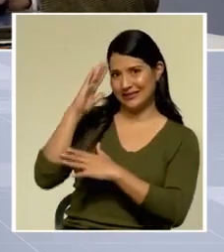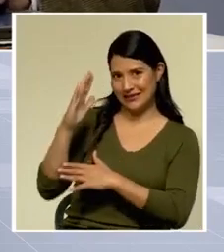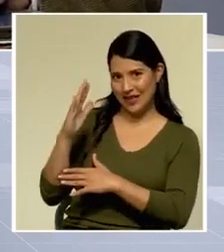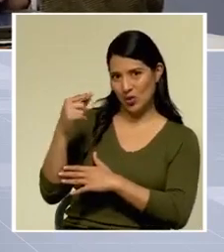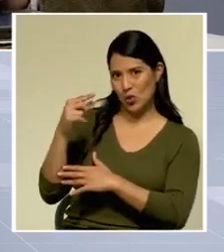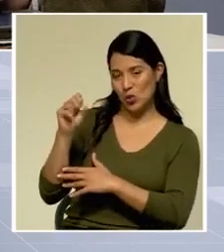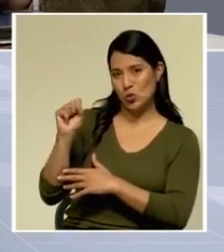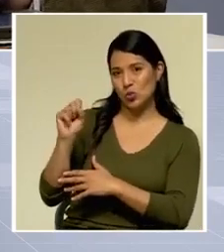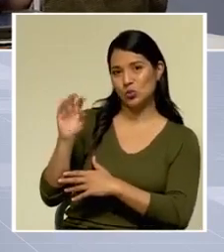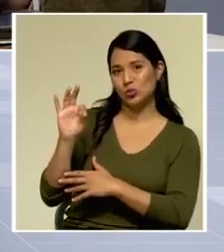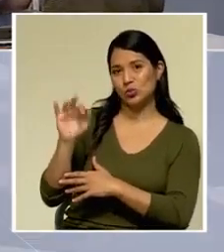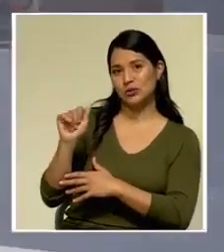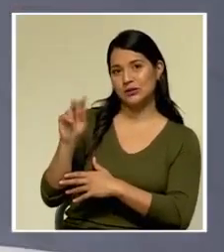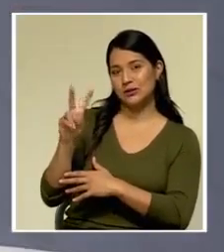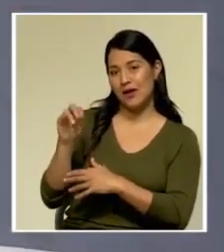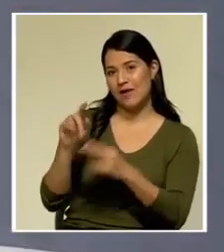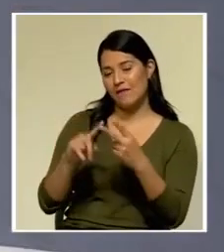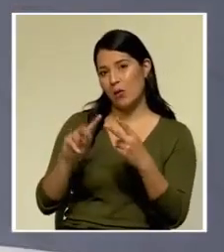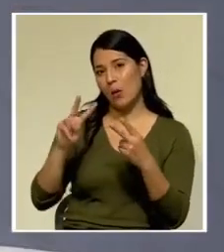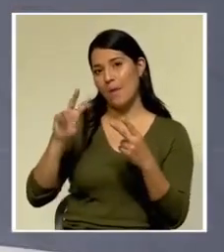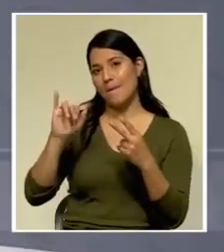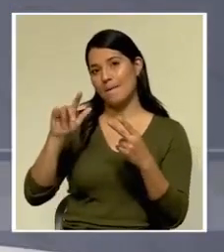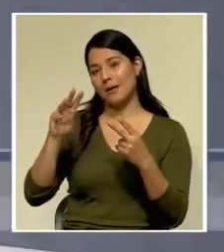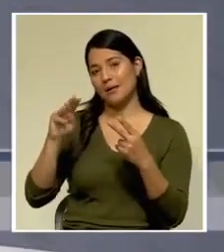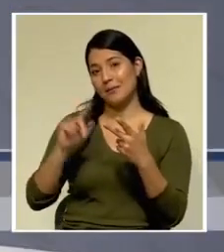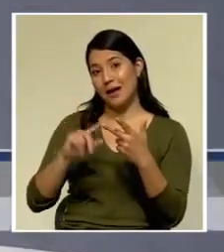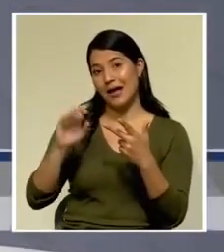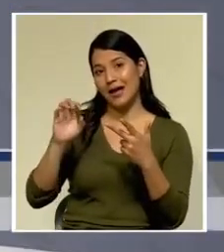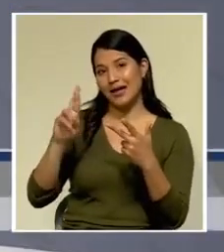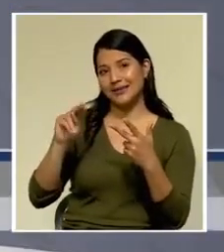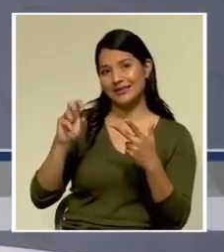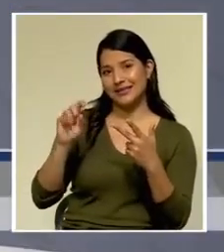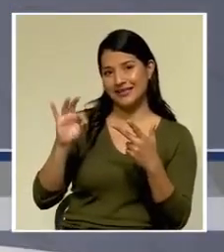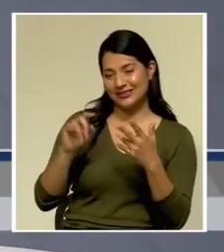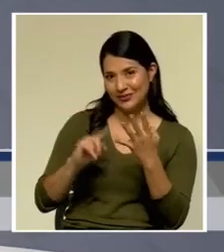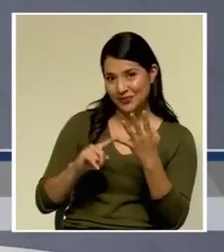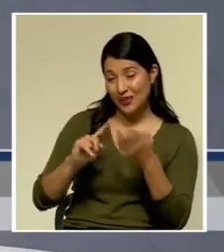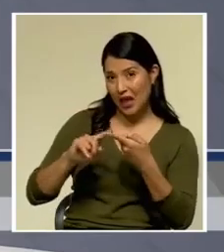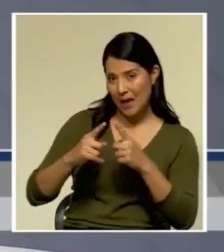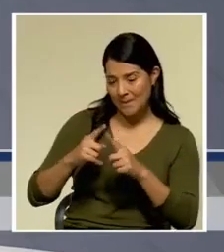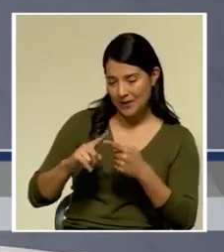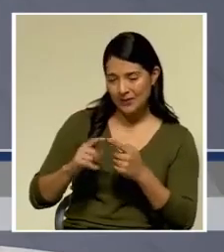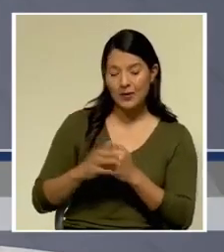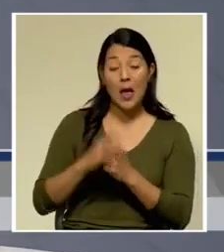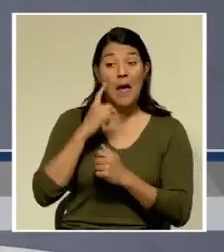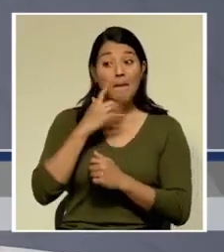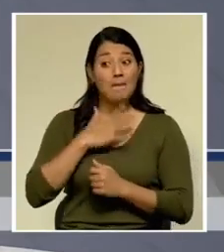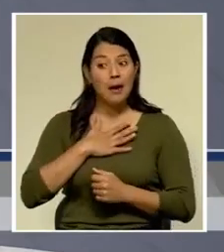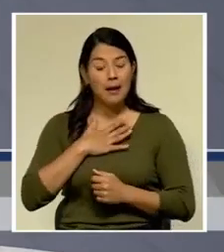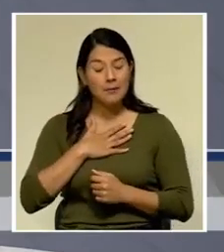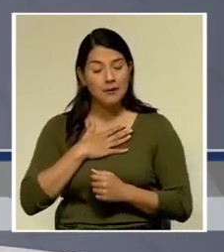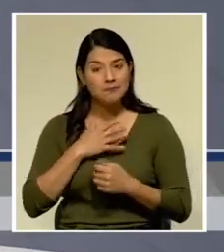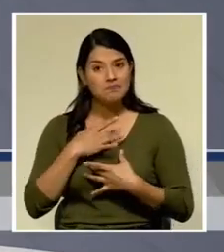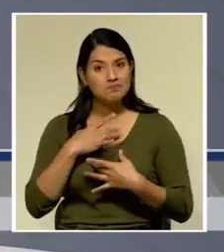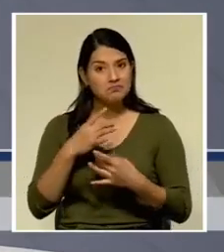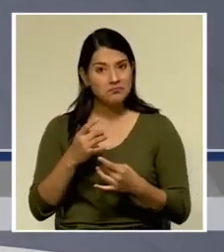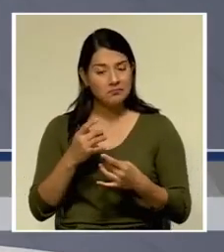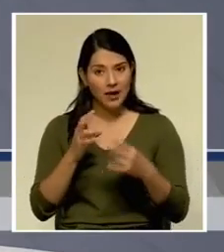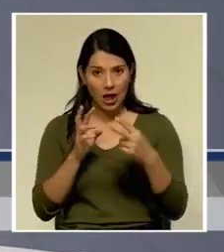Gustavo, Vilma, Ernesto y amigas y amigos. A mí me llama poderosamente la atención